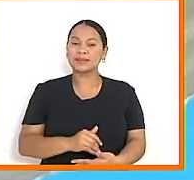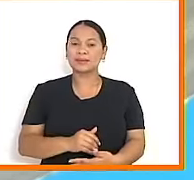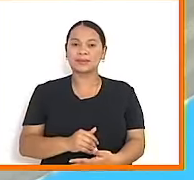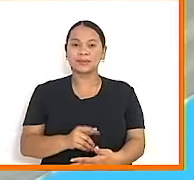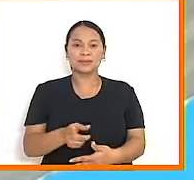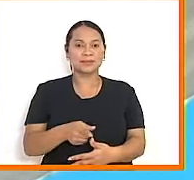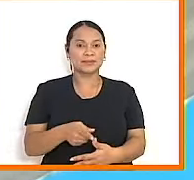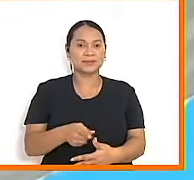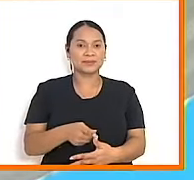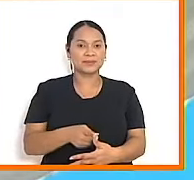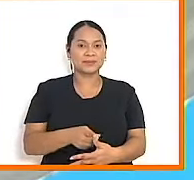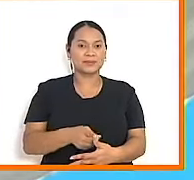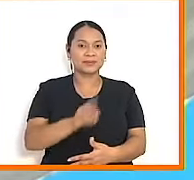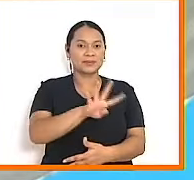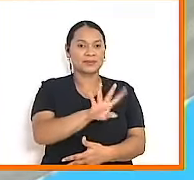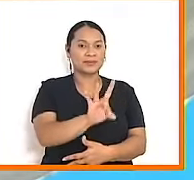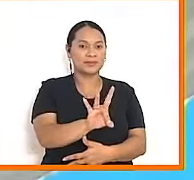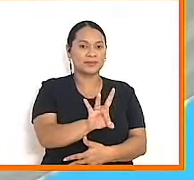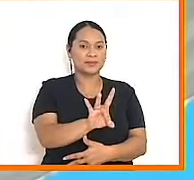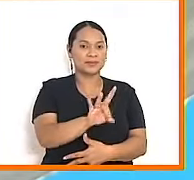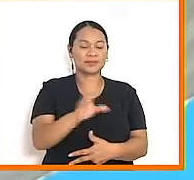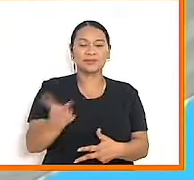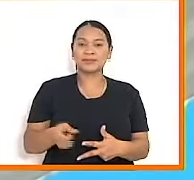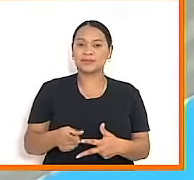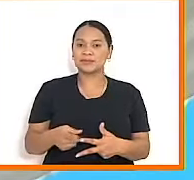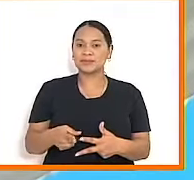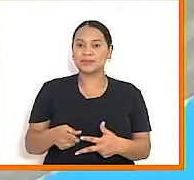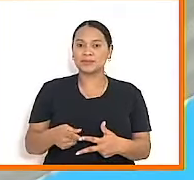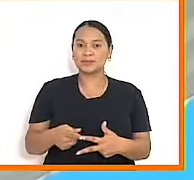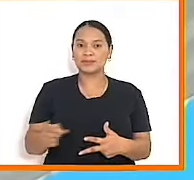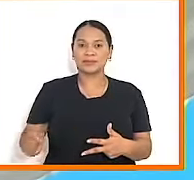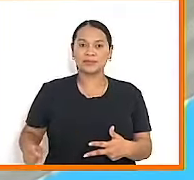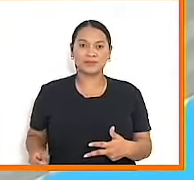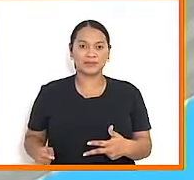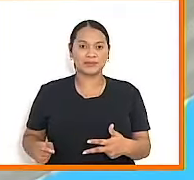Atentos, este es el 48, segundo número ganador.